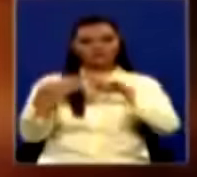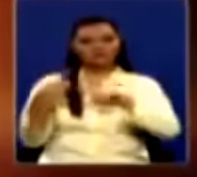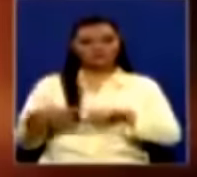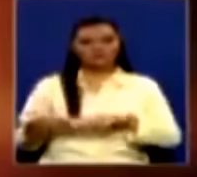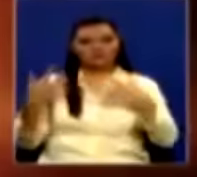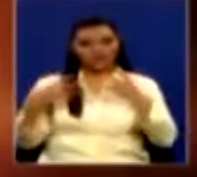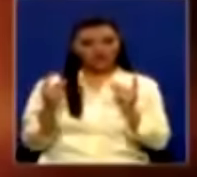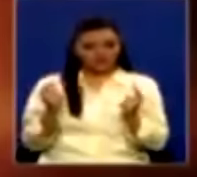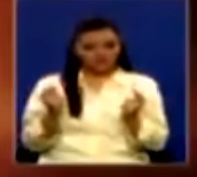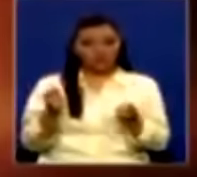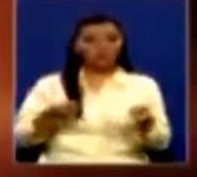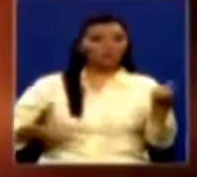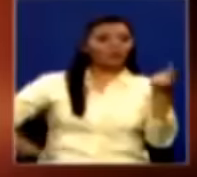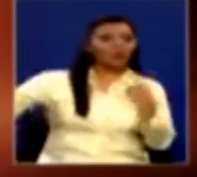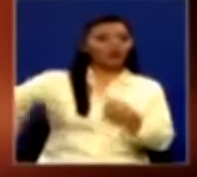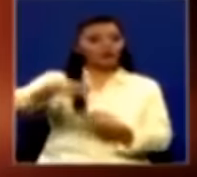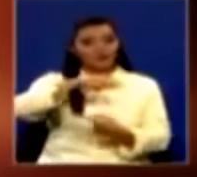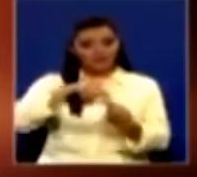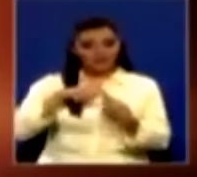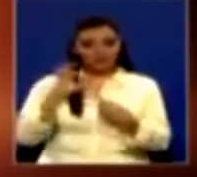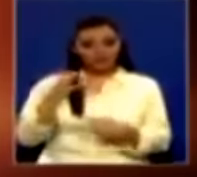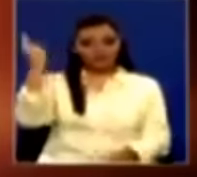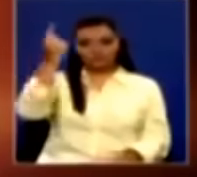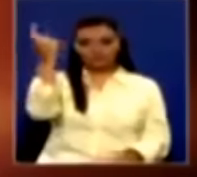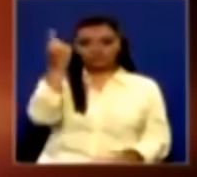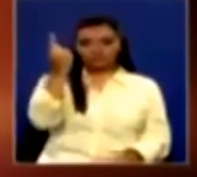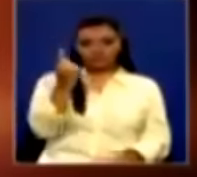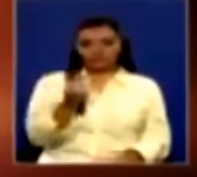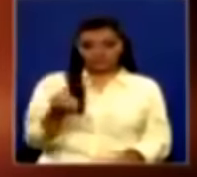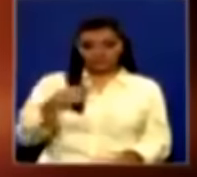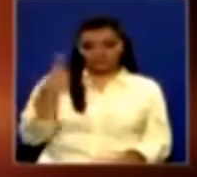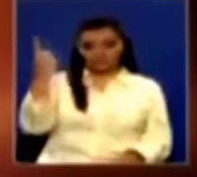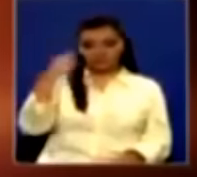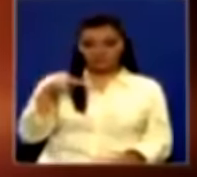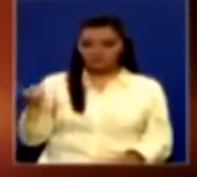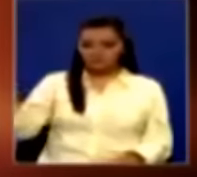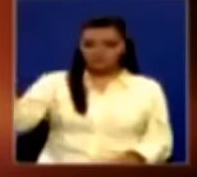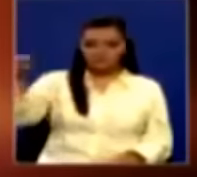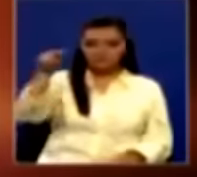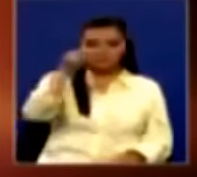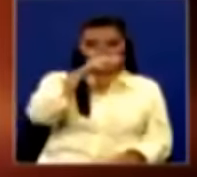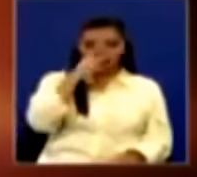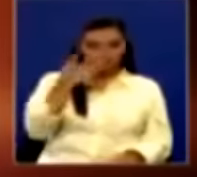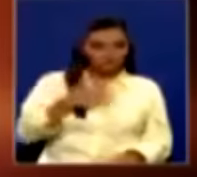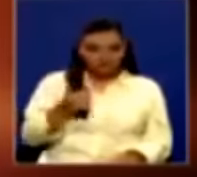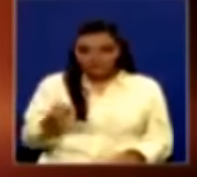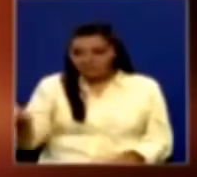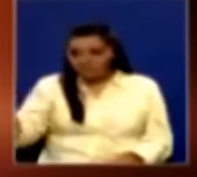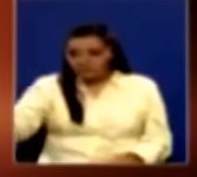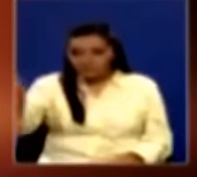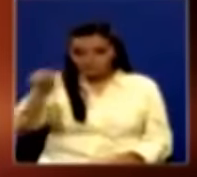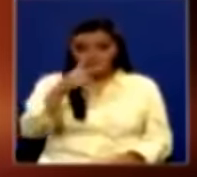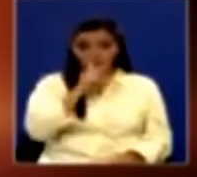listo. Entonces, al regreso, ya que veníamos en helicóptero, aprovechamos para sobrevolar, como ustedes ven, estas son tomas